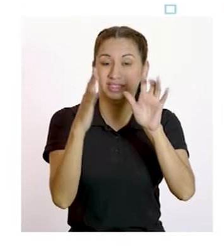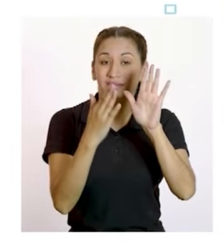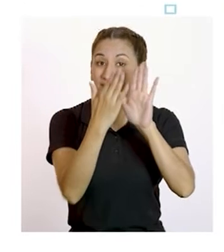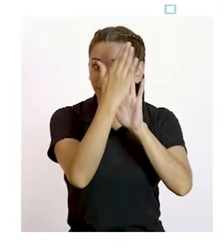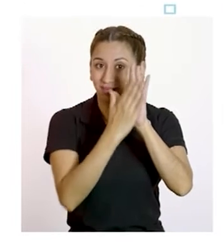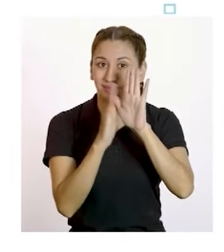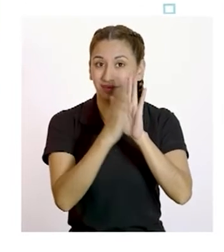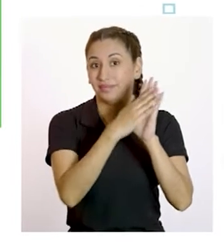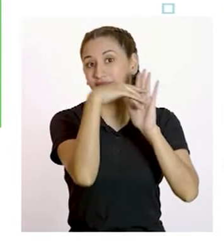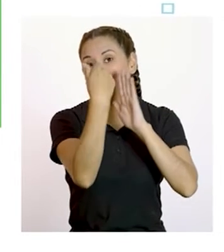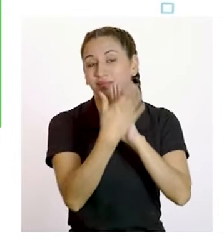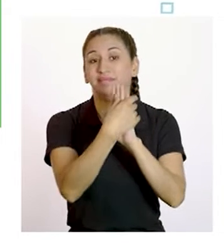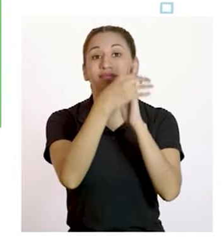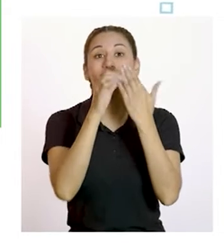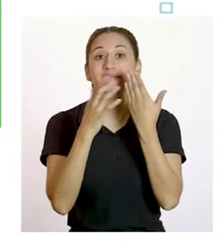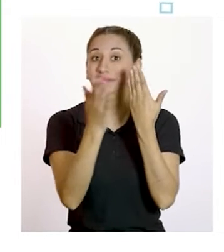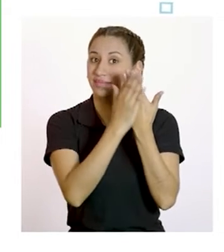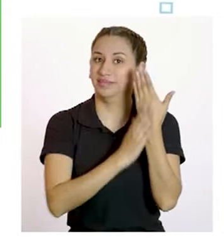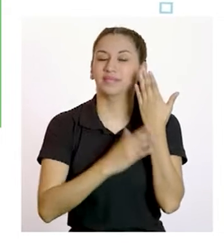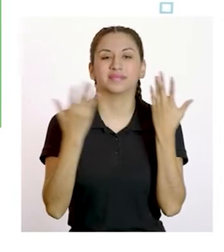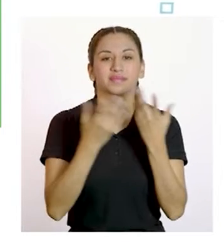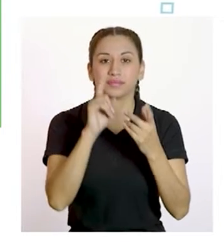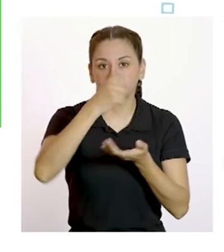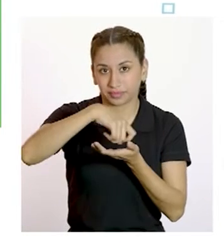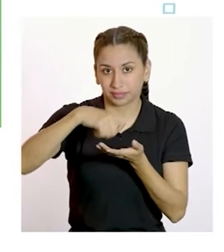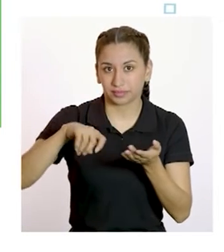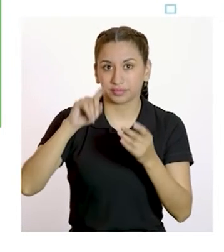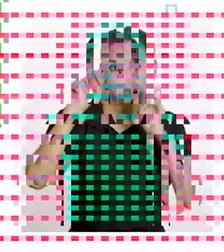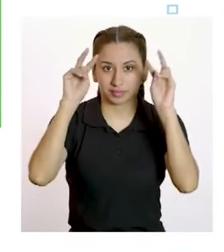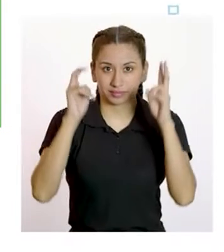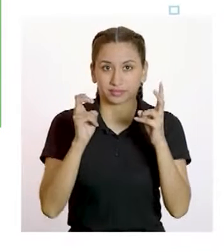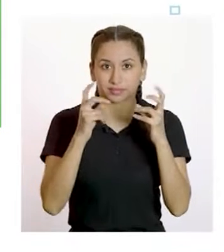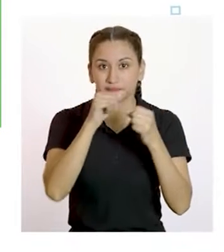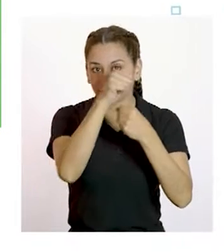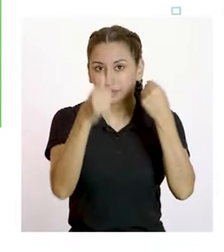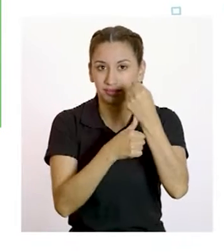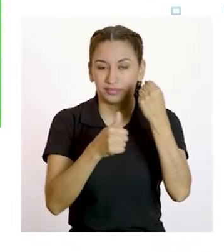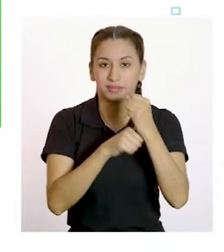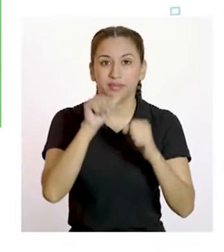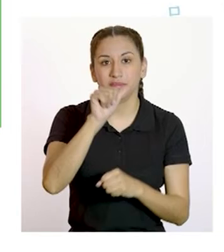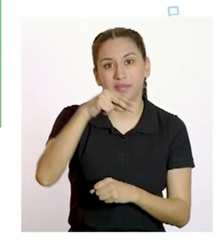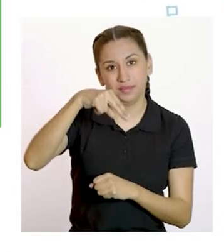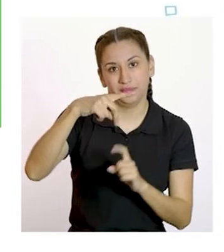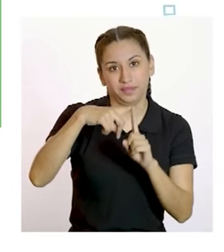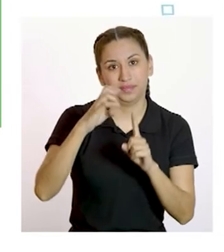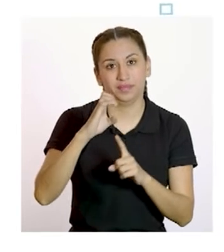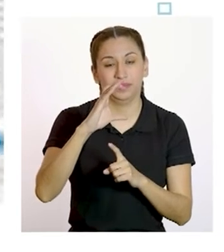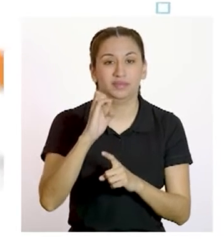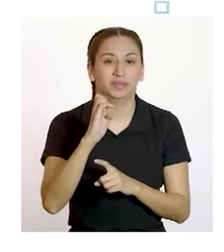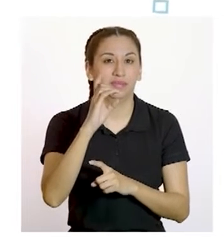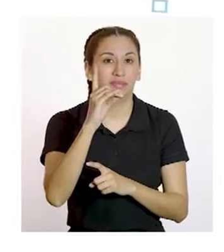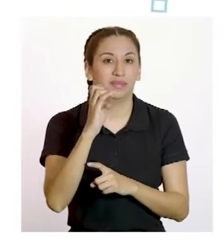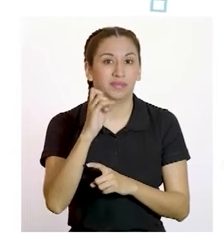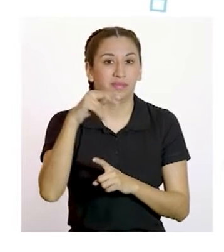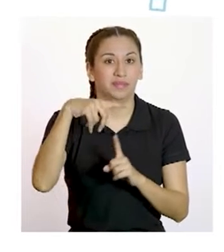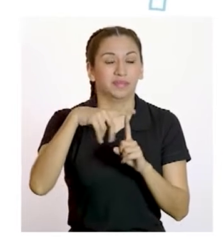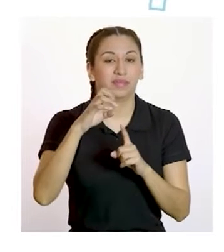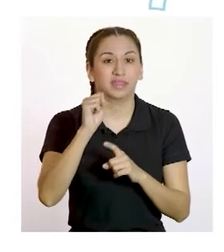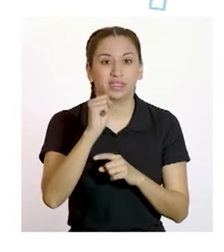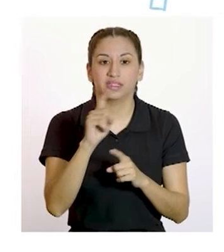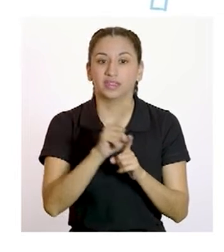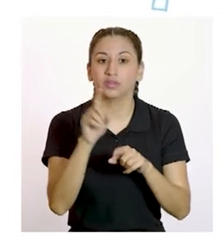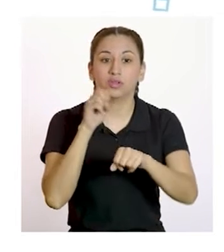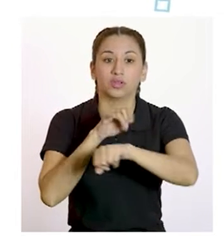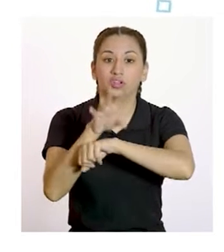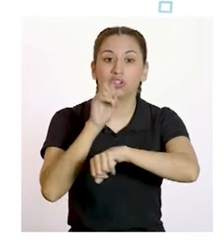de la página 2 se ha escrito una presentación de la cartilla bajo el subtítulo de antecedentes. Las pautas